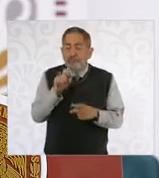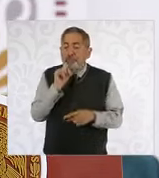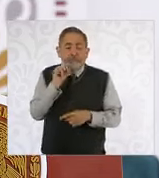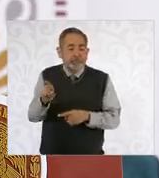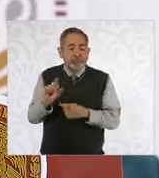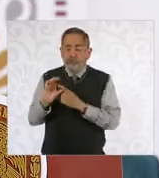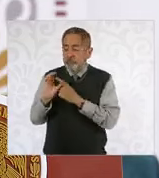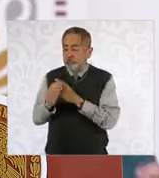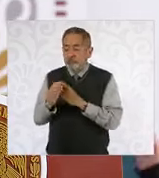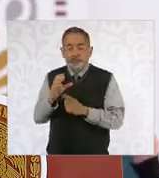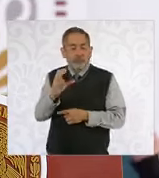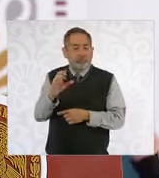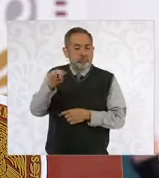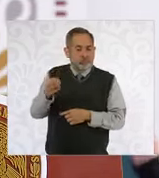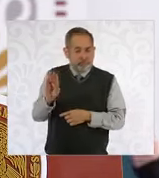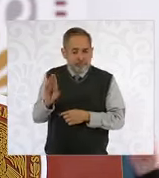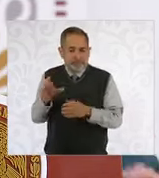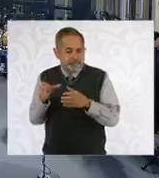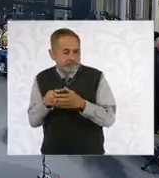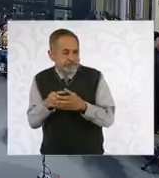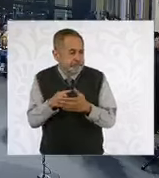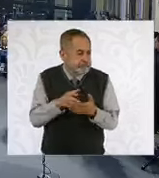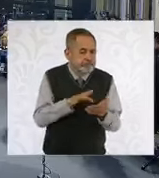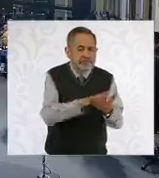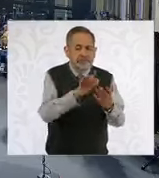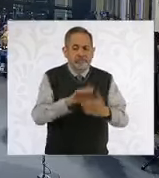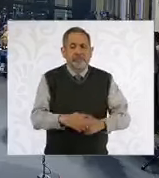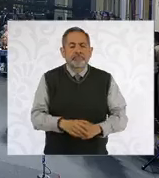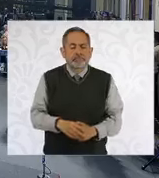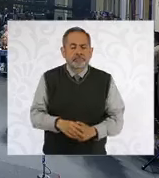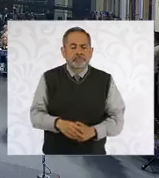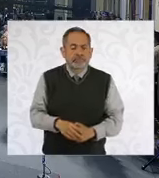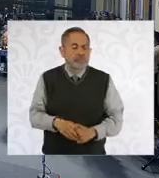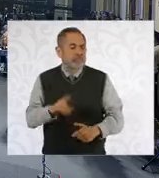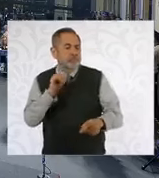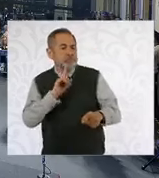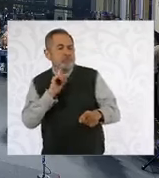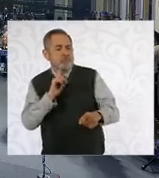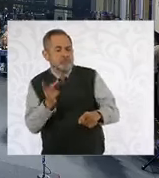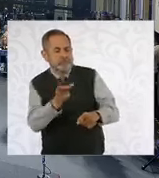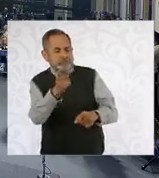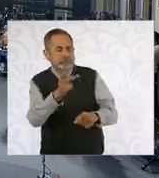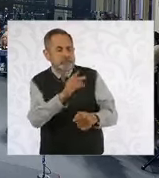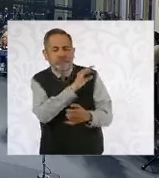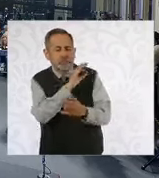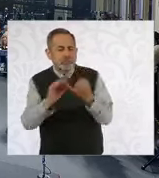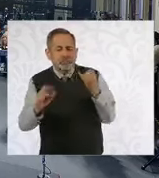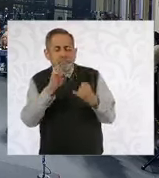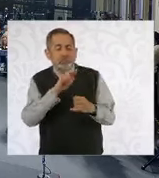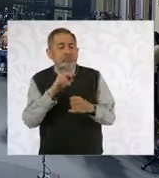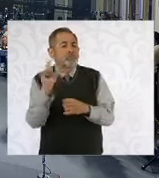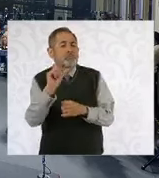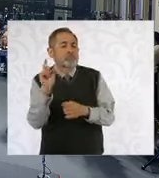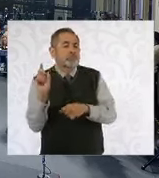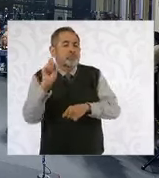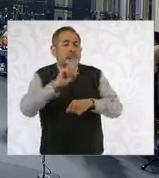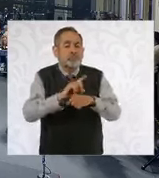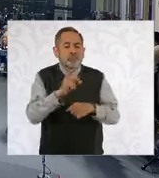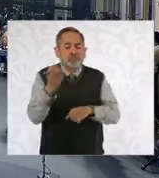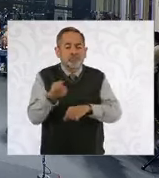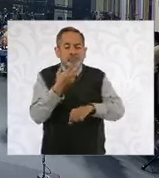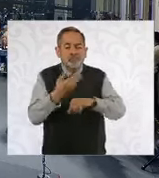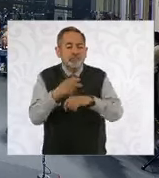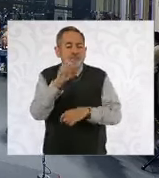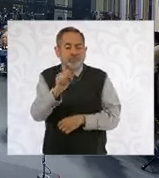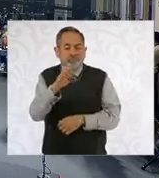de Búsqueda debemos apoyarles. Finalmente, nada más rápido, saber cuándo va a venir la Secretaría de Economía para el tema de lo